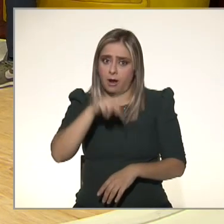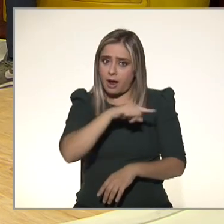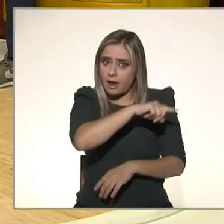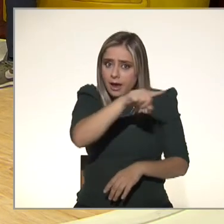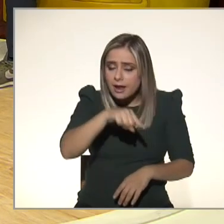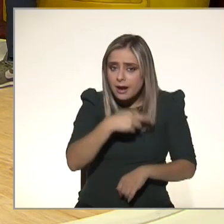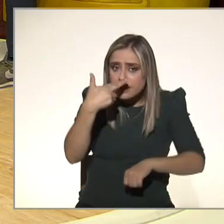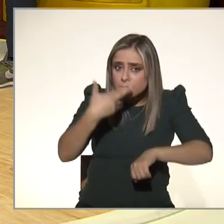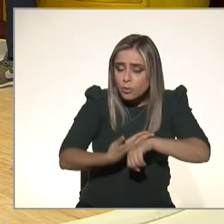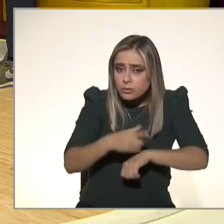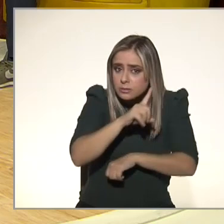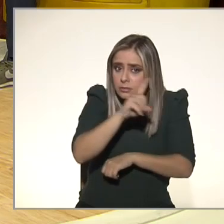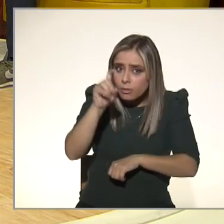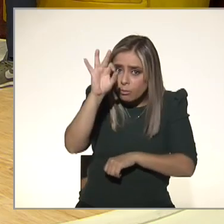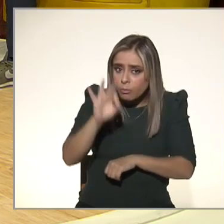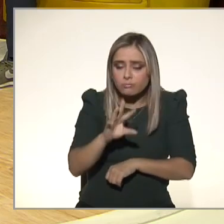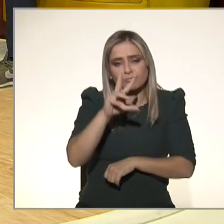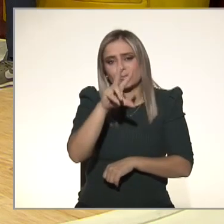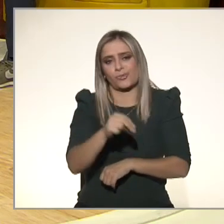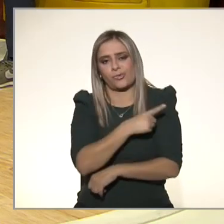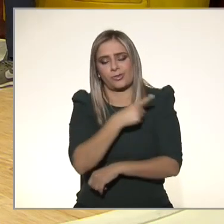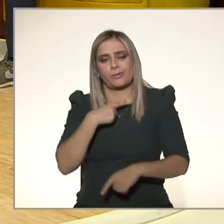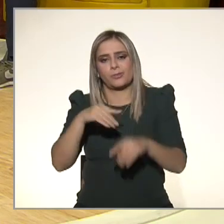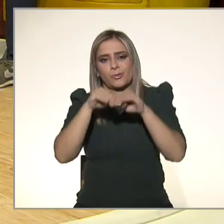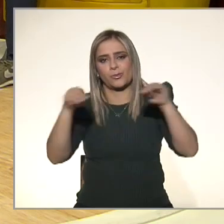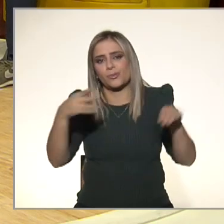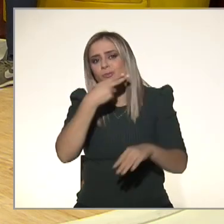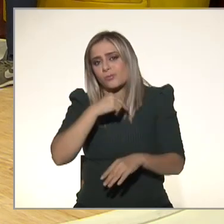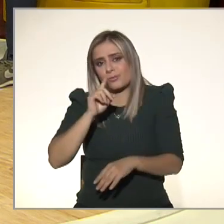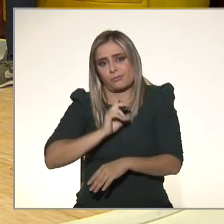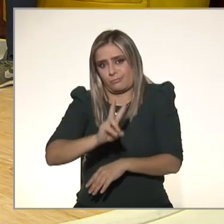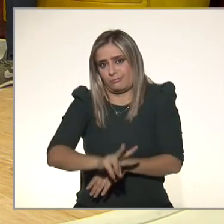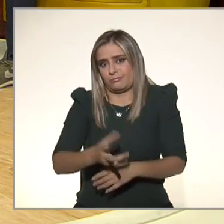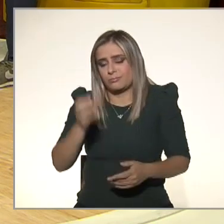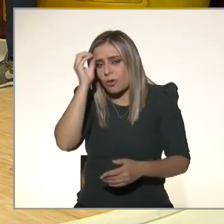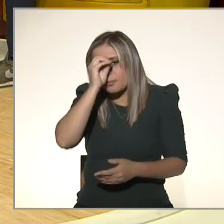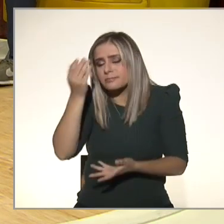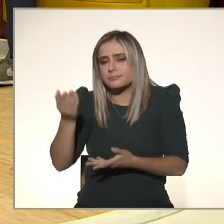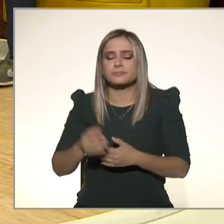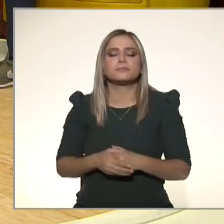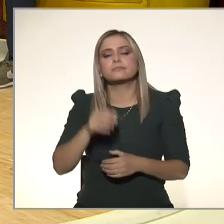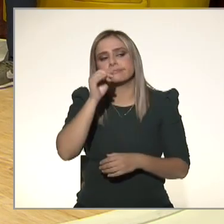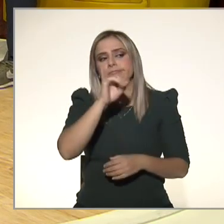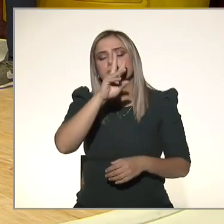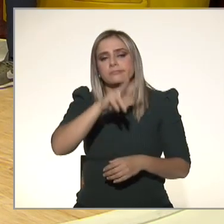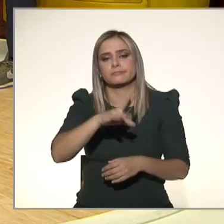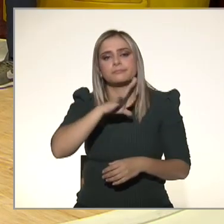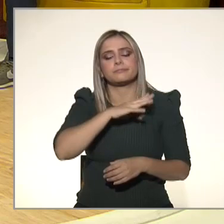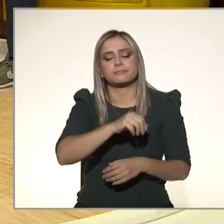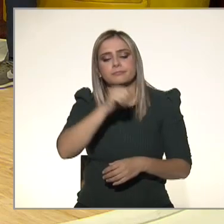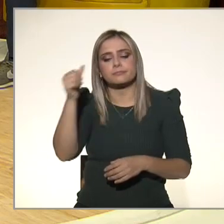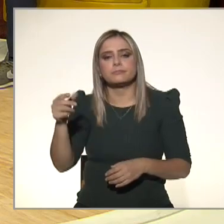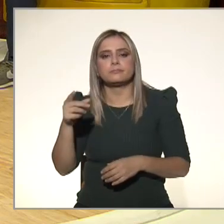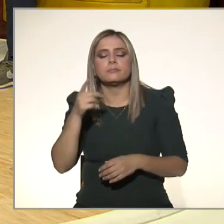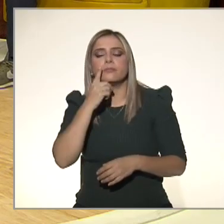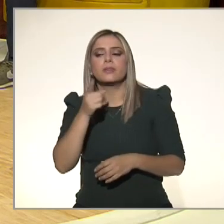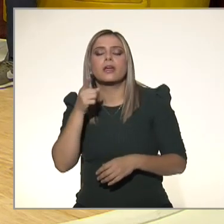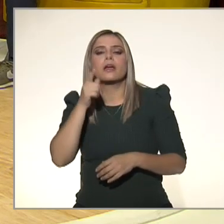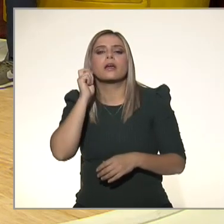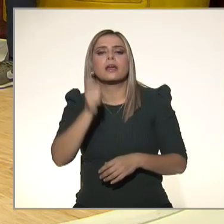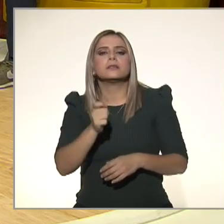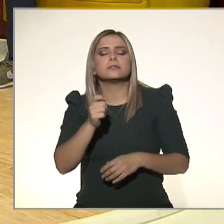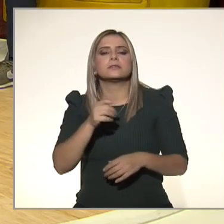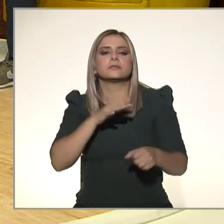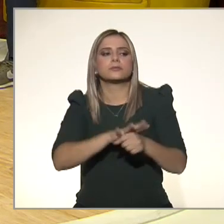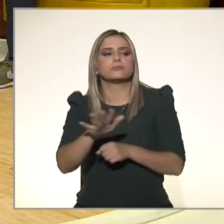Esto debe ser compartido. ¿Qué opinan? Sí, y creo que otra de las palabras claves que dijeron es que estaba inminentemente ligada con una cuestión